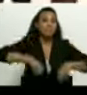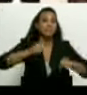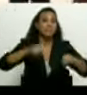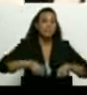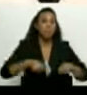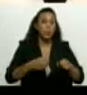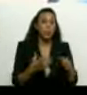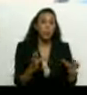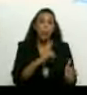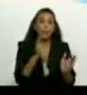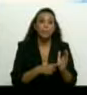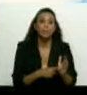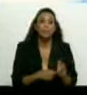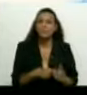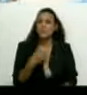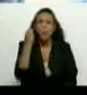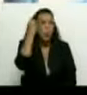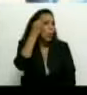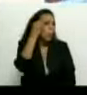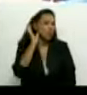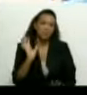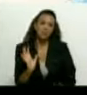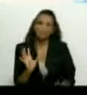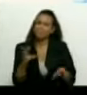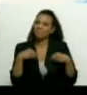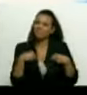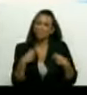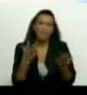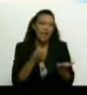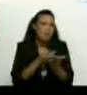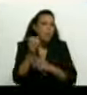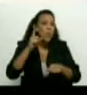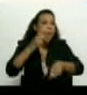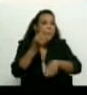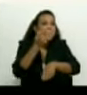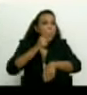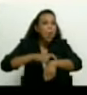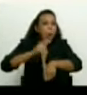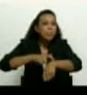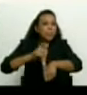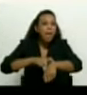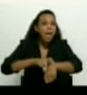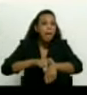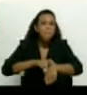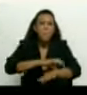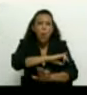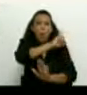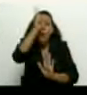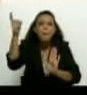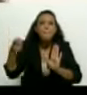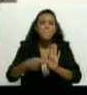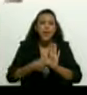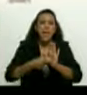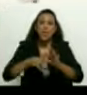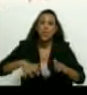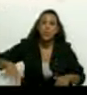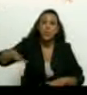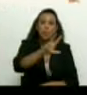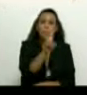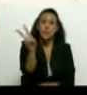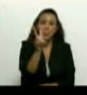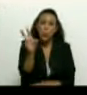que sí van con todo. No lo creo, porque tan poquito tiempo y que ya arrasó, ya se creen